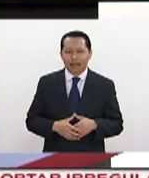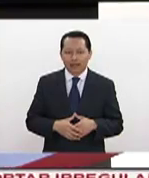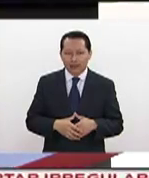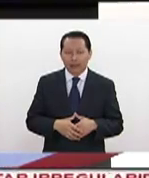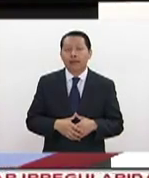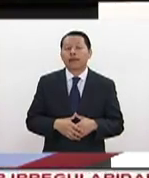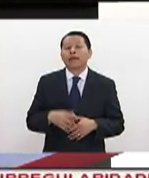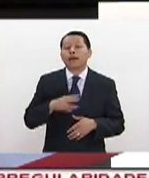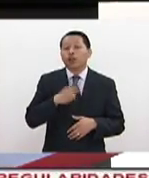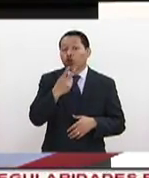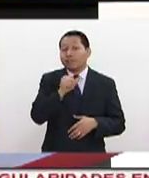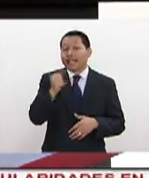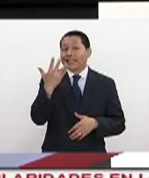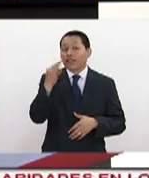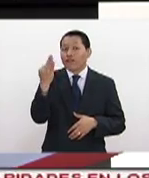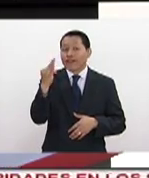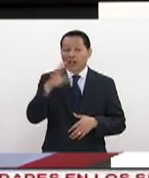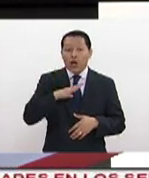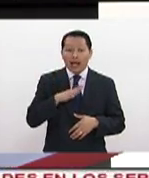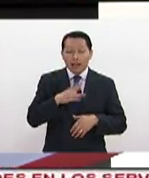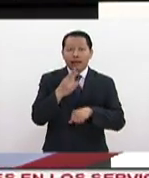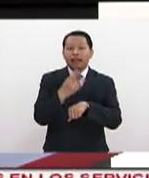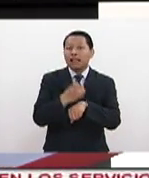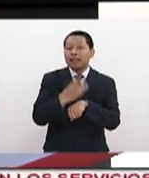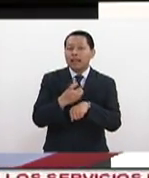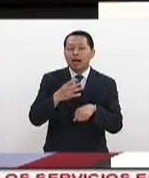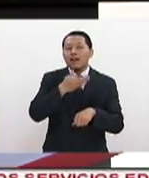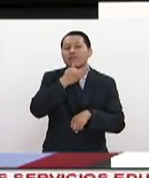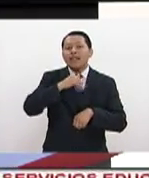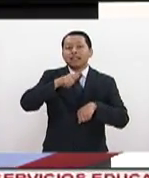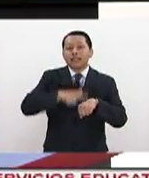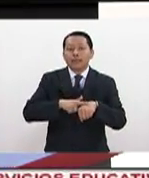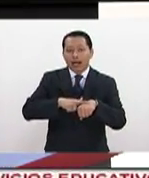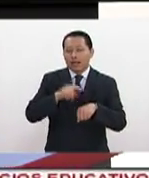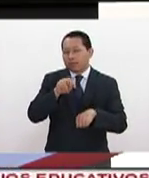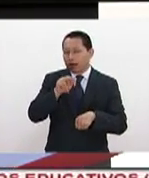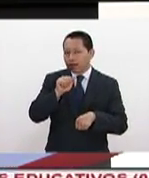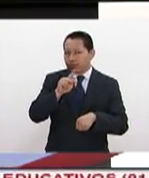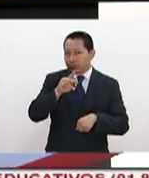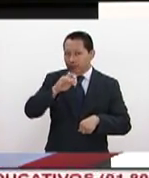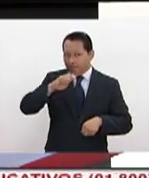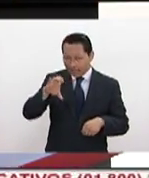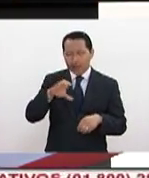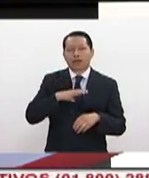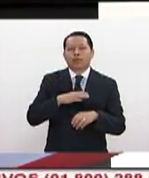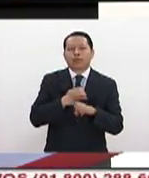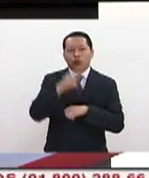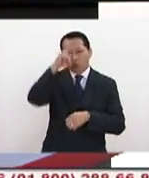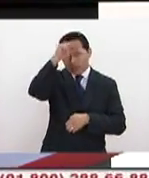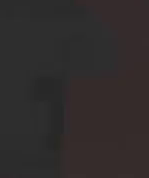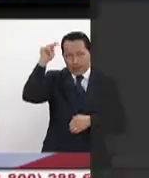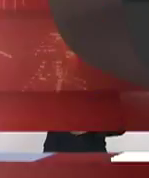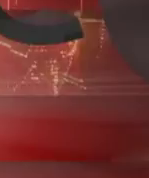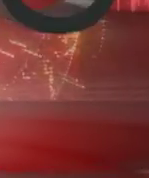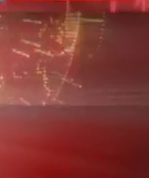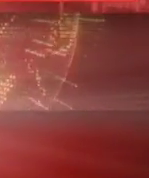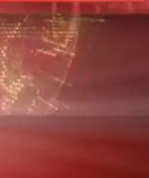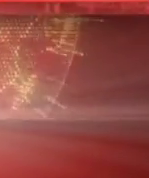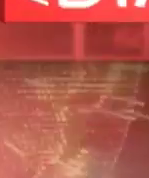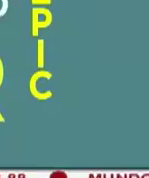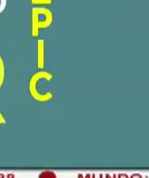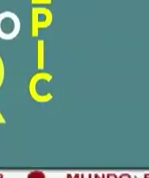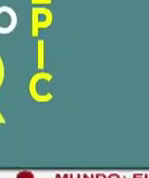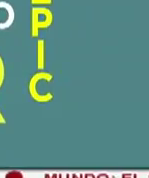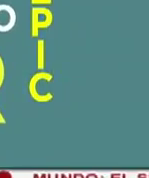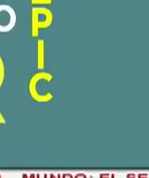Y del 2 al 5 de febrero se celebrará la tercera edición del Festival Letras Tepic, esto en el estado de Nayarit.